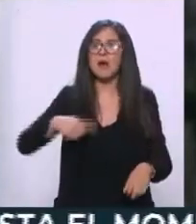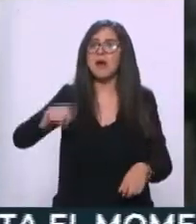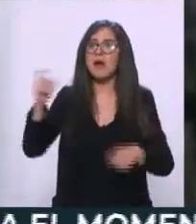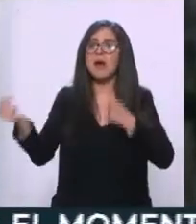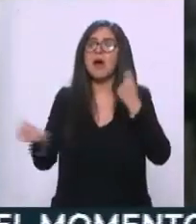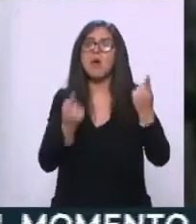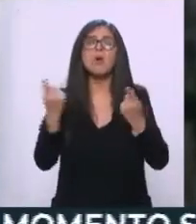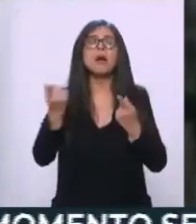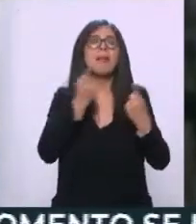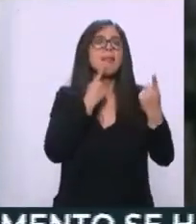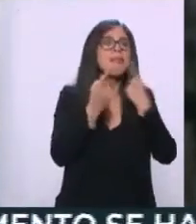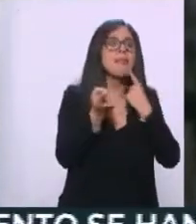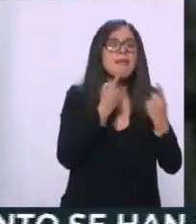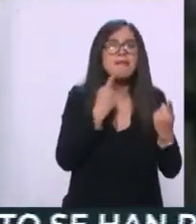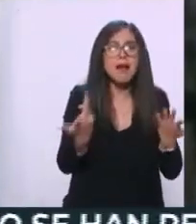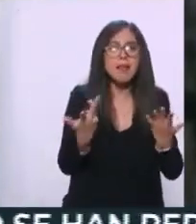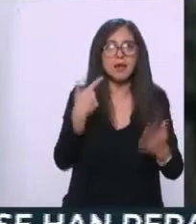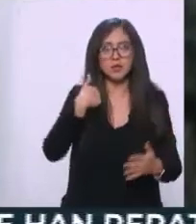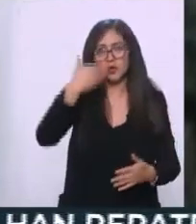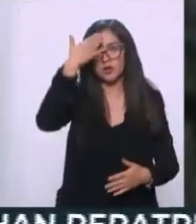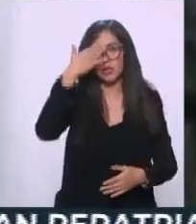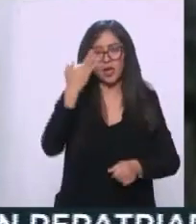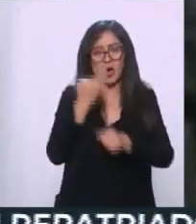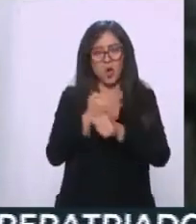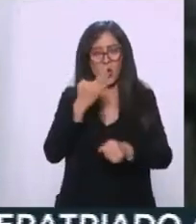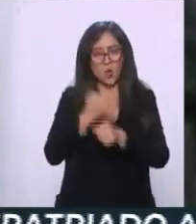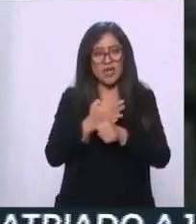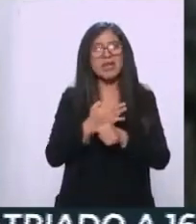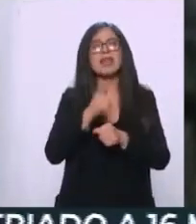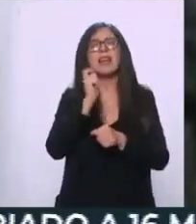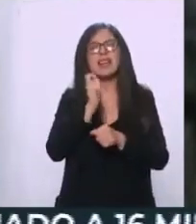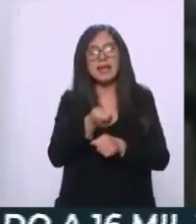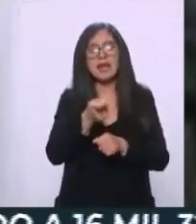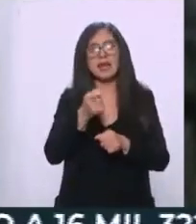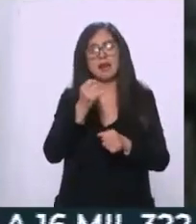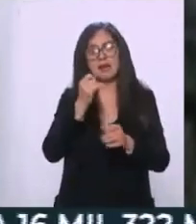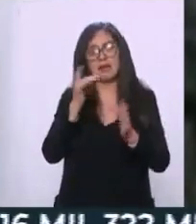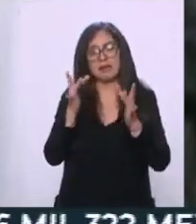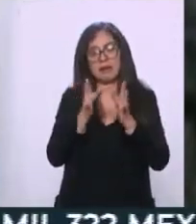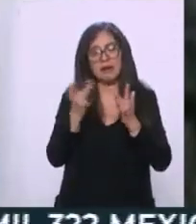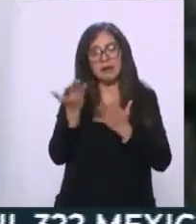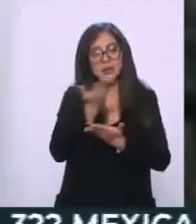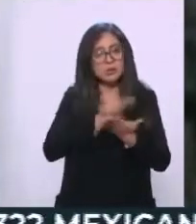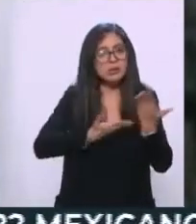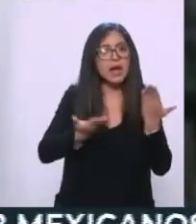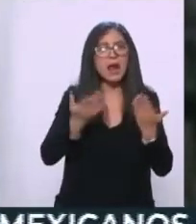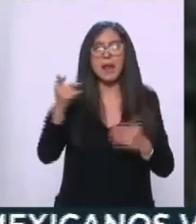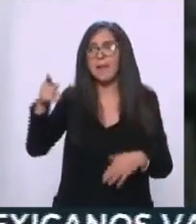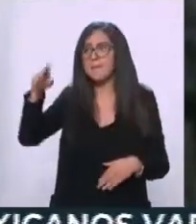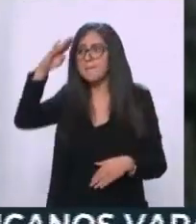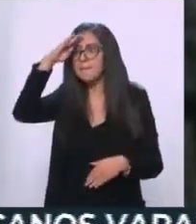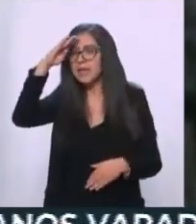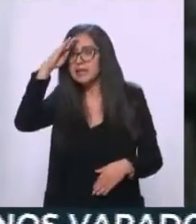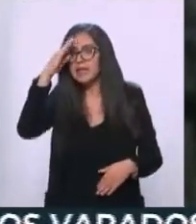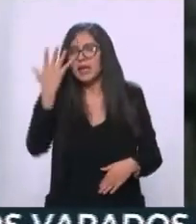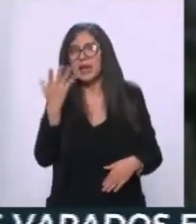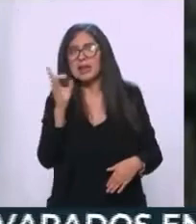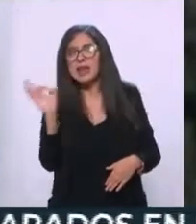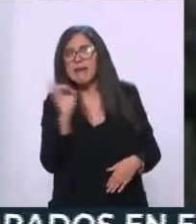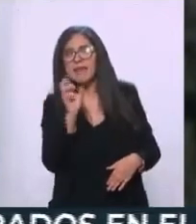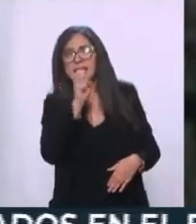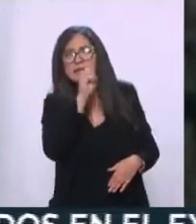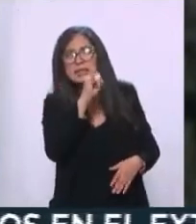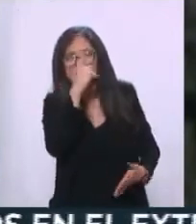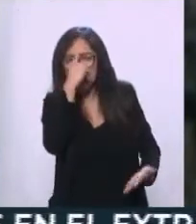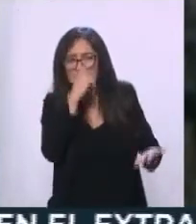y yo diría que al menos en las redes sociales hasta en un tema de fe, de si creemos o no creemos en que el combate a